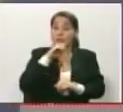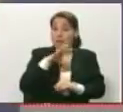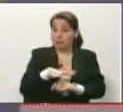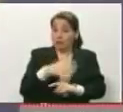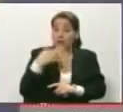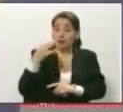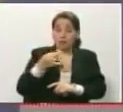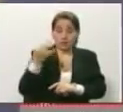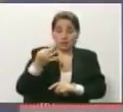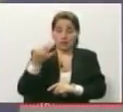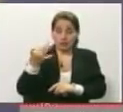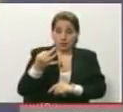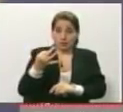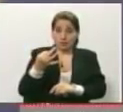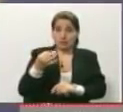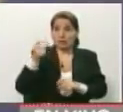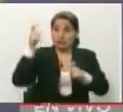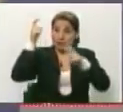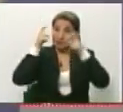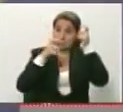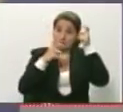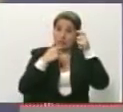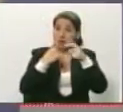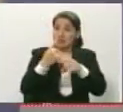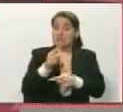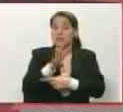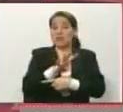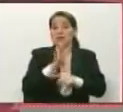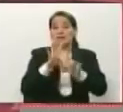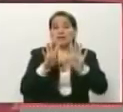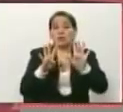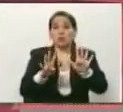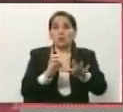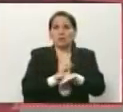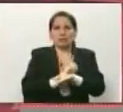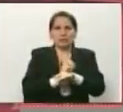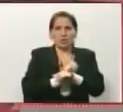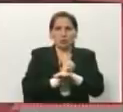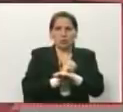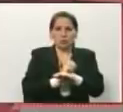verdad. Hugo Chávez le dieron, dicen que 49 segundos a alguien que lo midió.